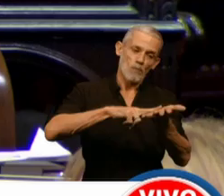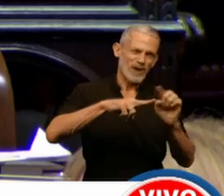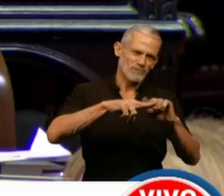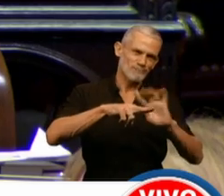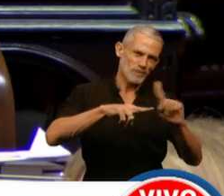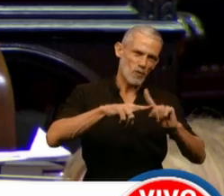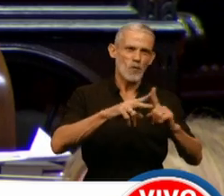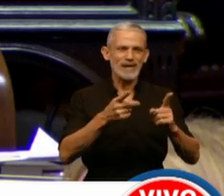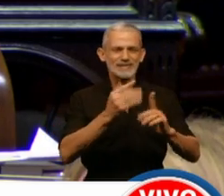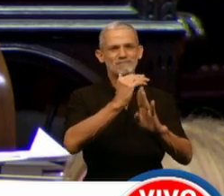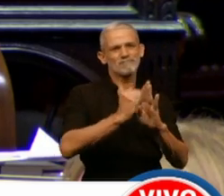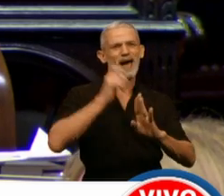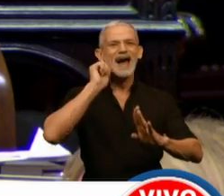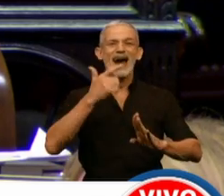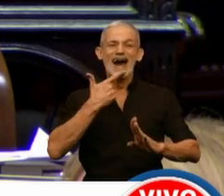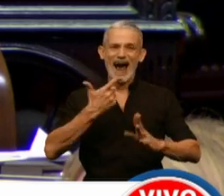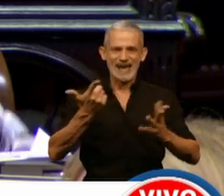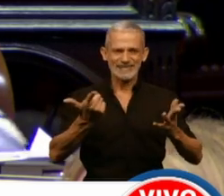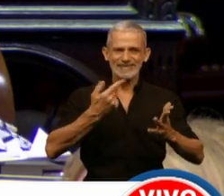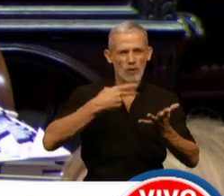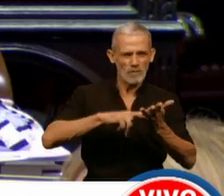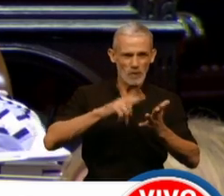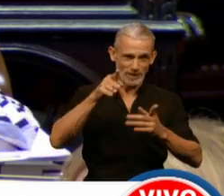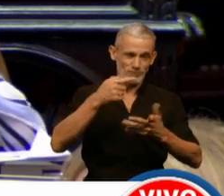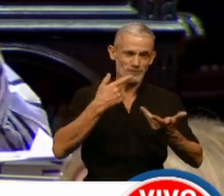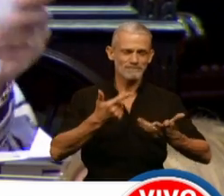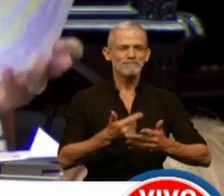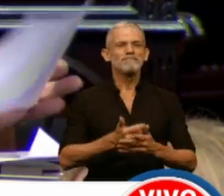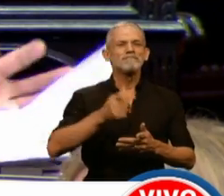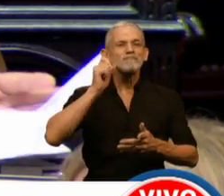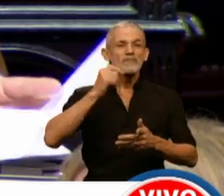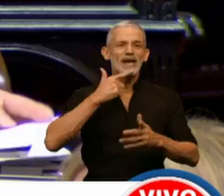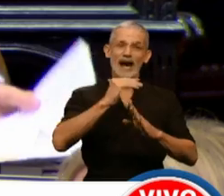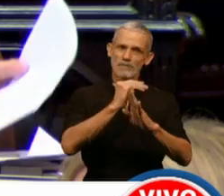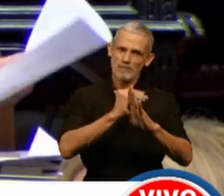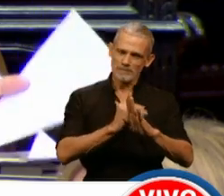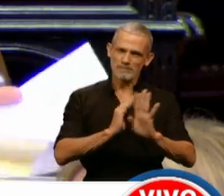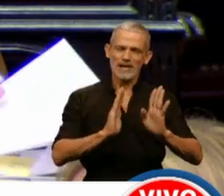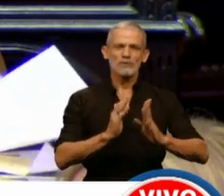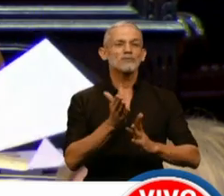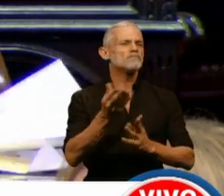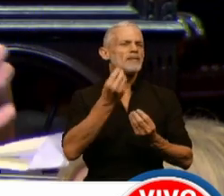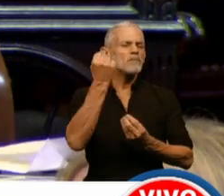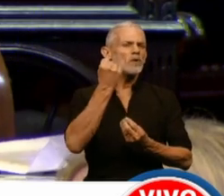este en la tarifa de gas y saben por qué es tan importante